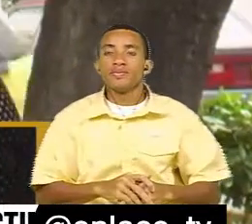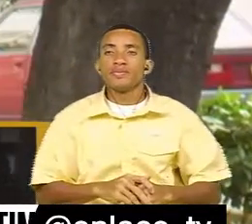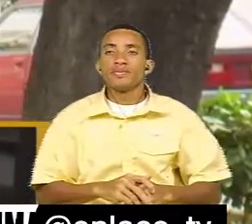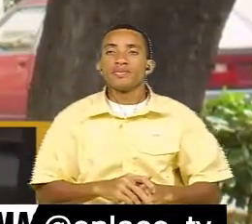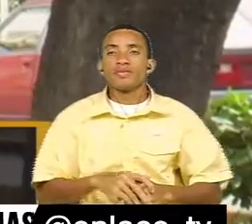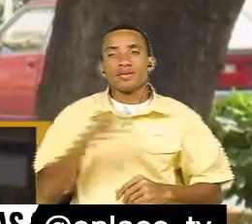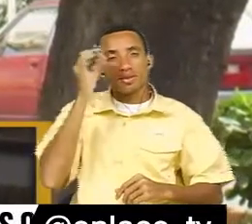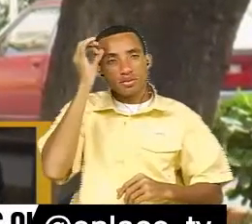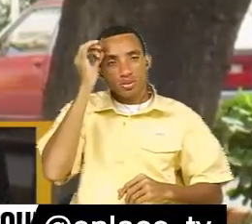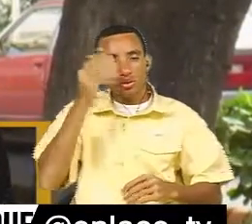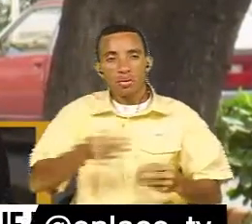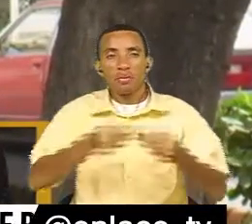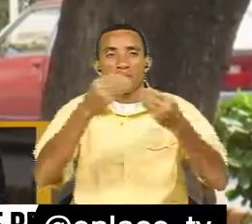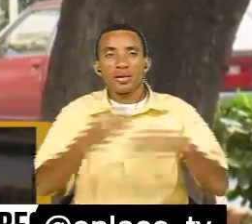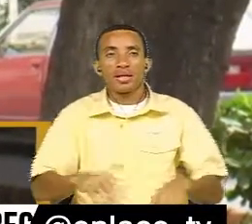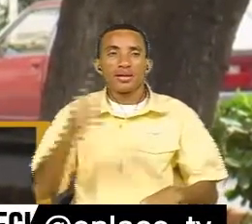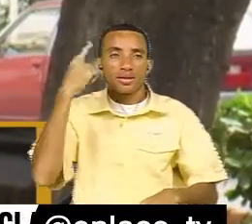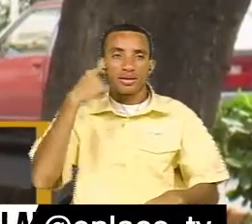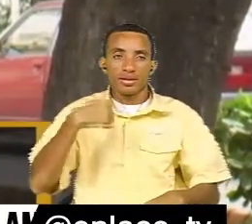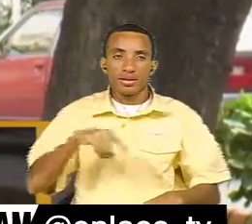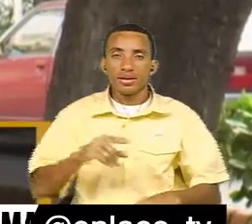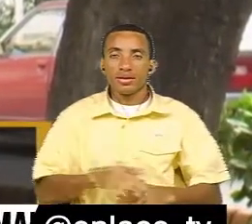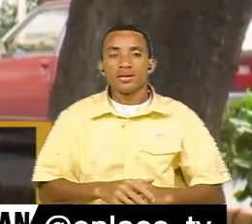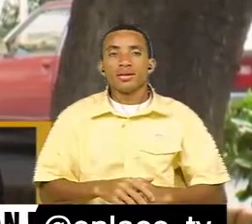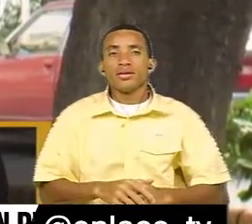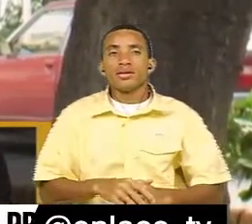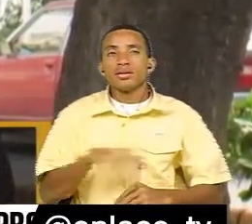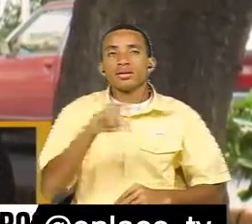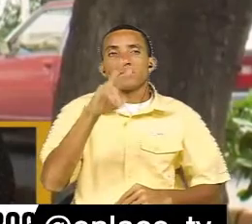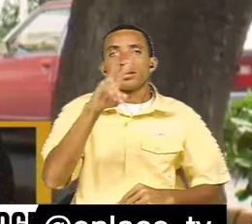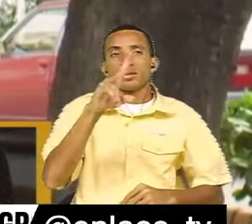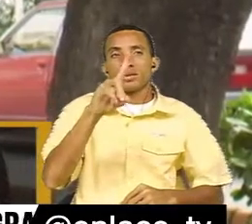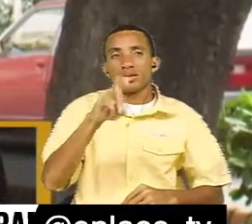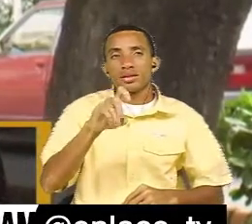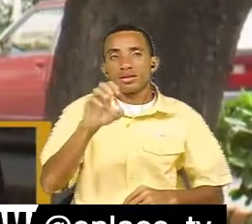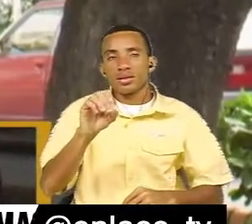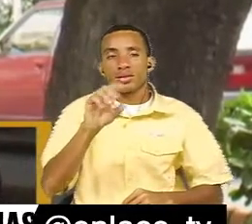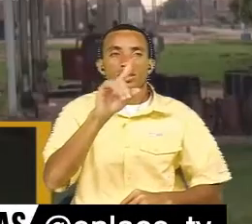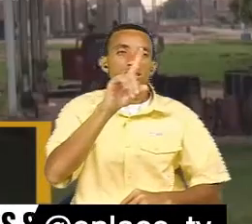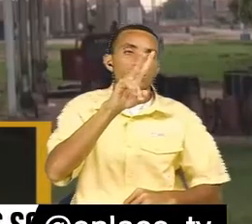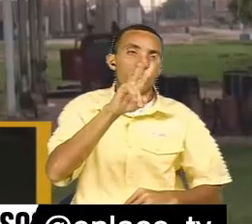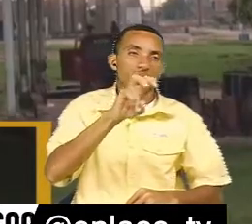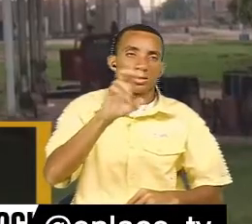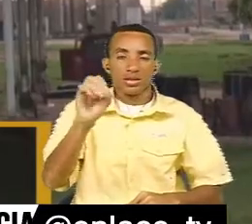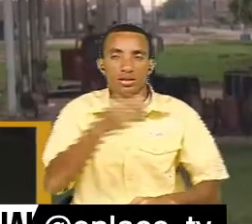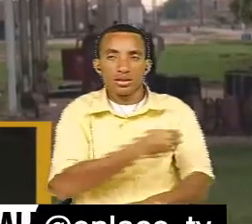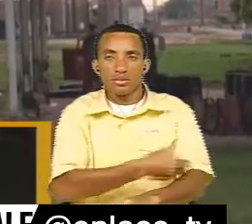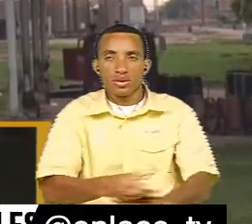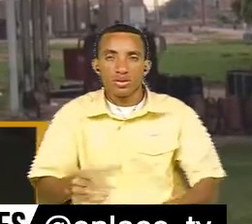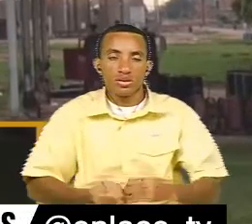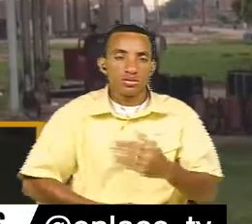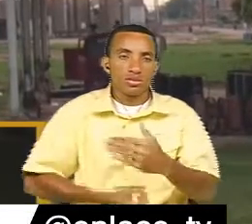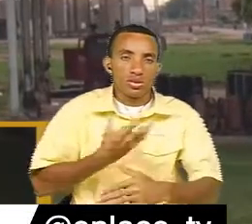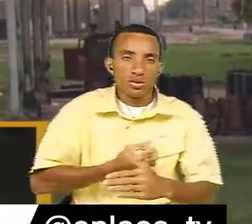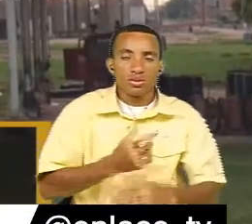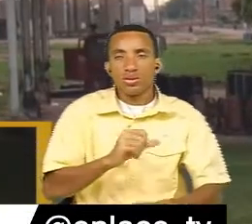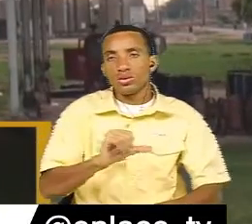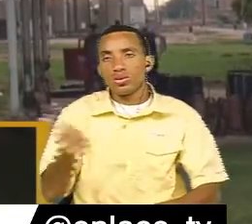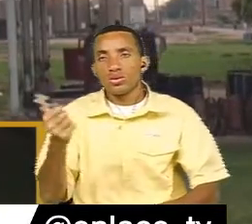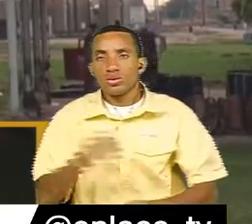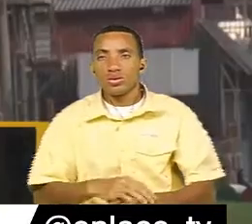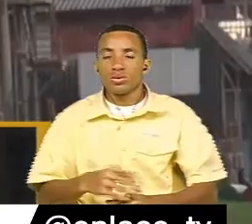pérdida diaria de unos 60, 70 millones dejados de percibir por producción, más otros